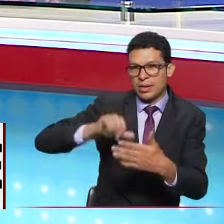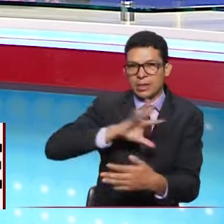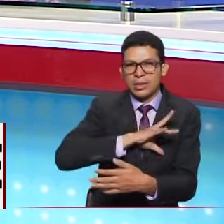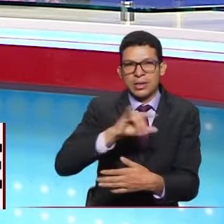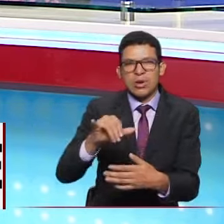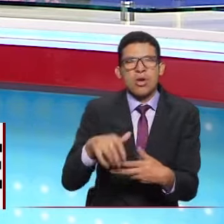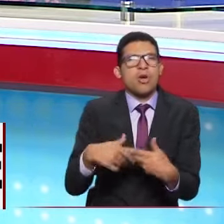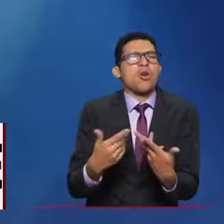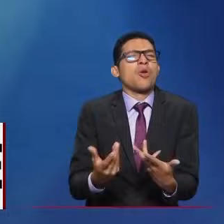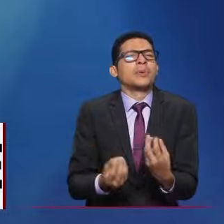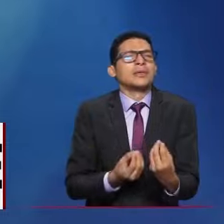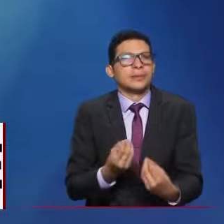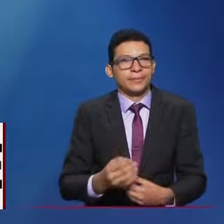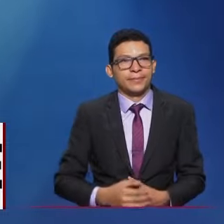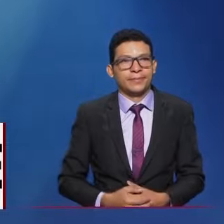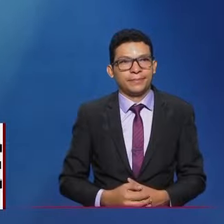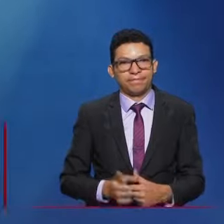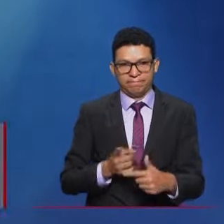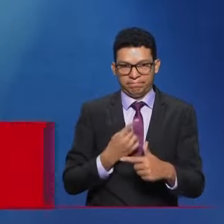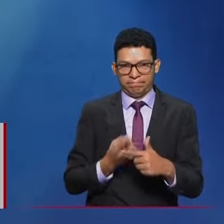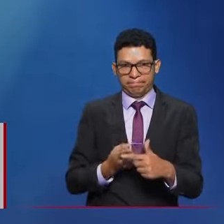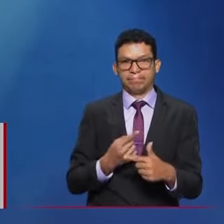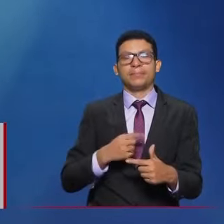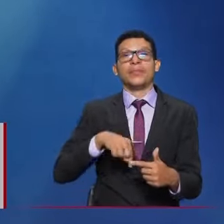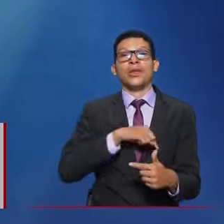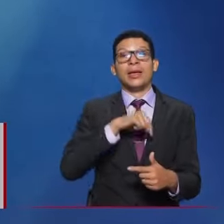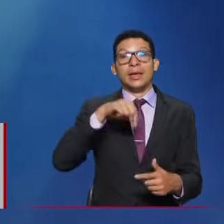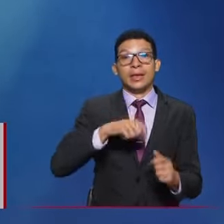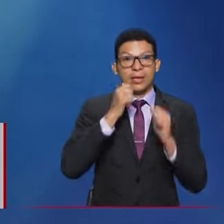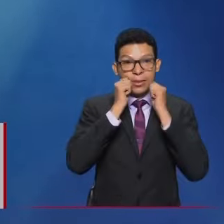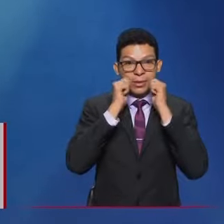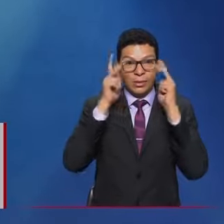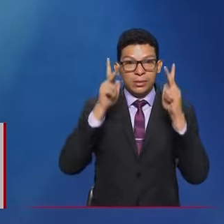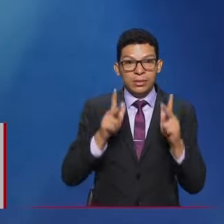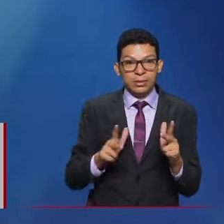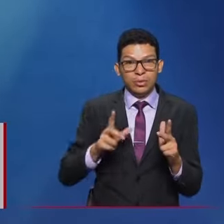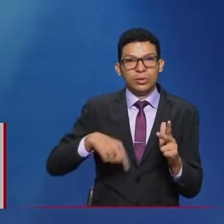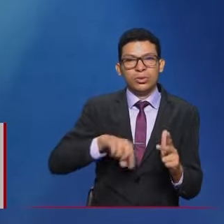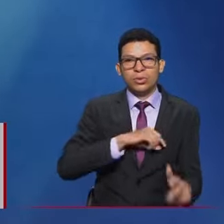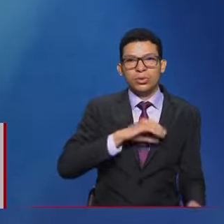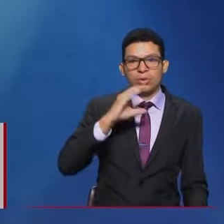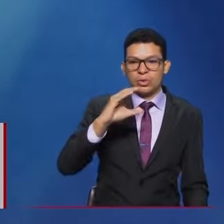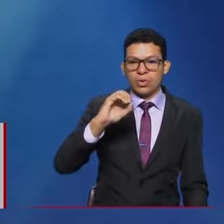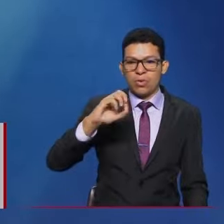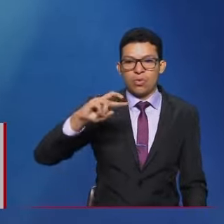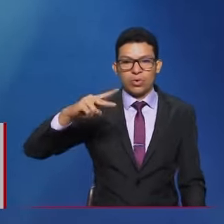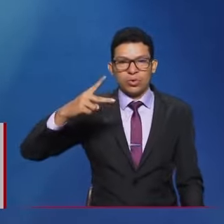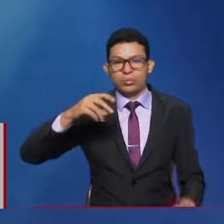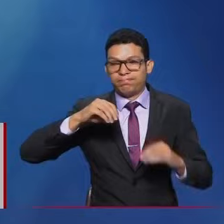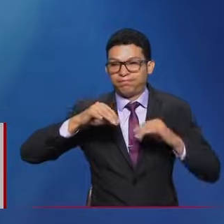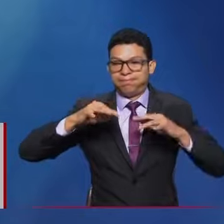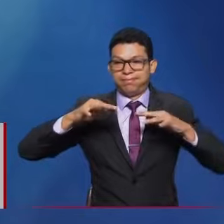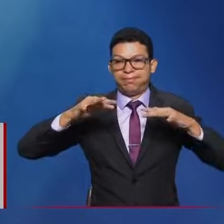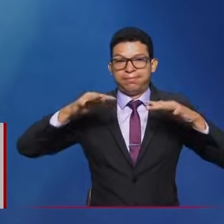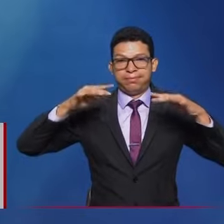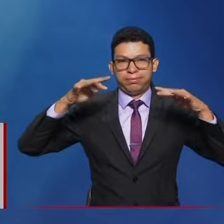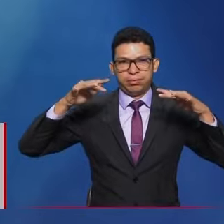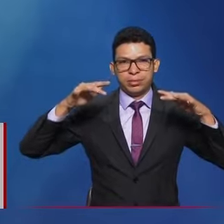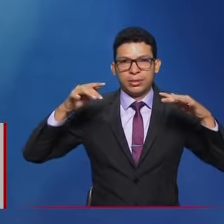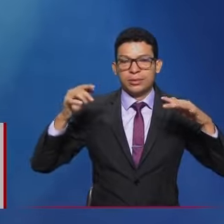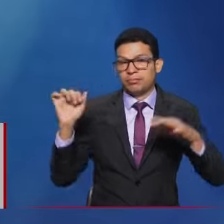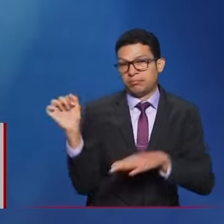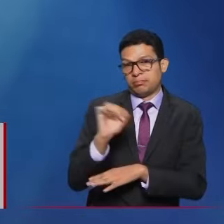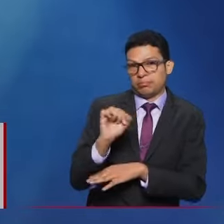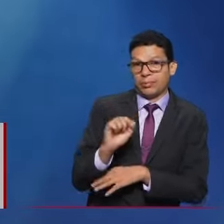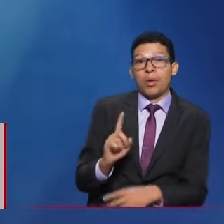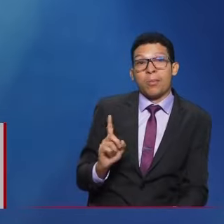cómo se come? Ok, entonces, nosotros como seres humanos generamos emisiones de gases de efecto invernadero para todo. Tú viniste en un carro